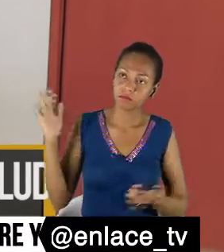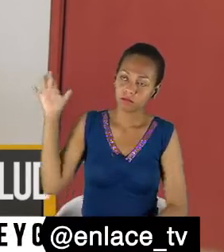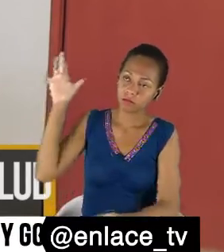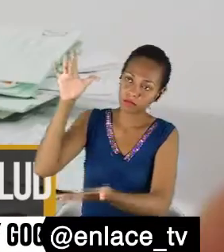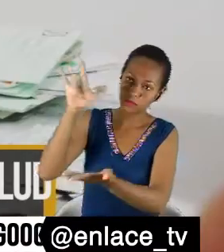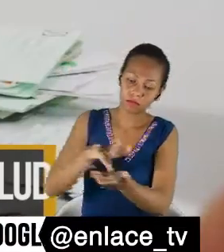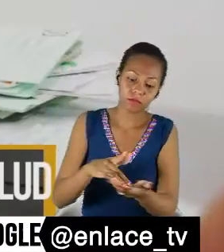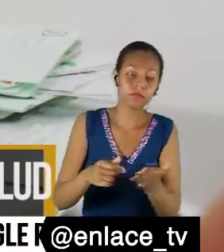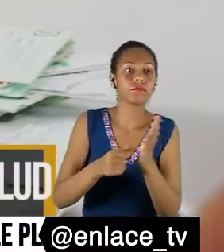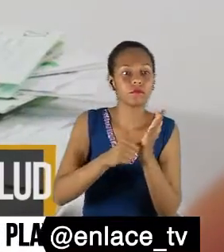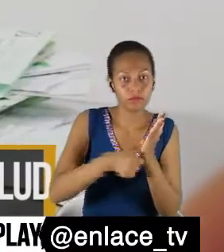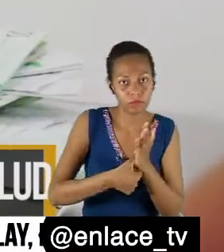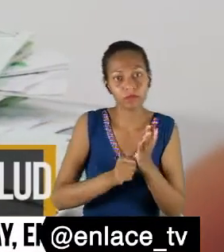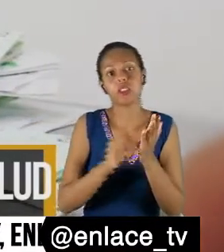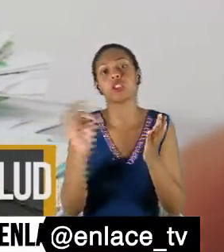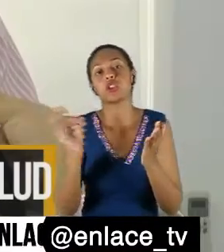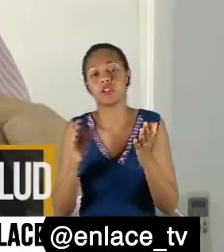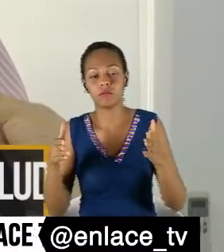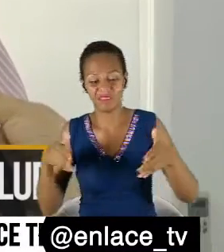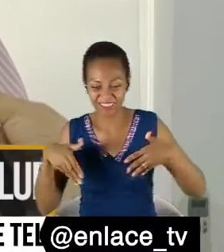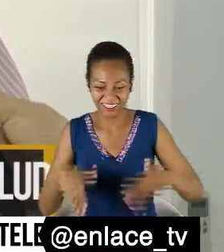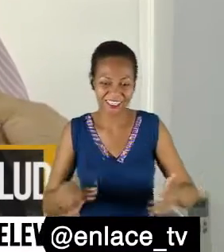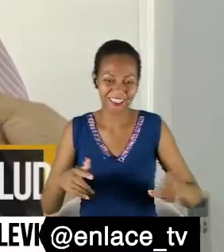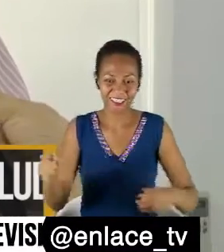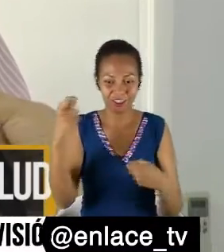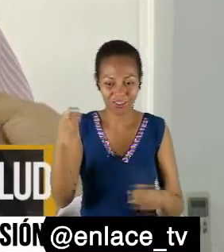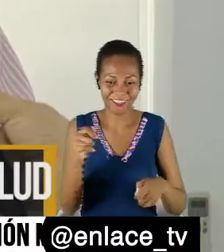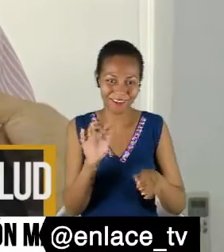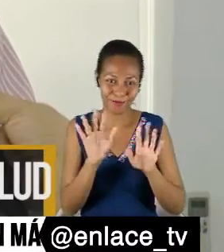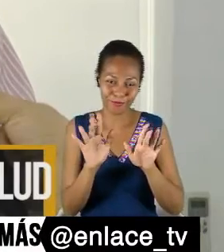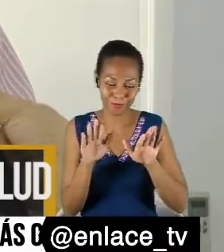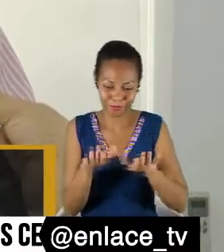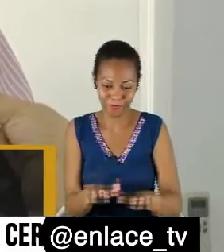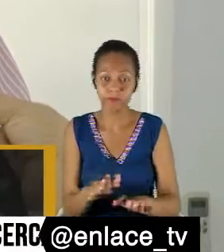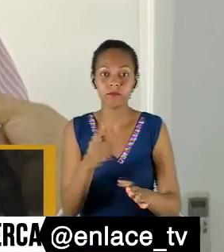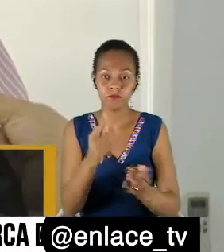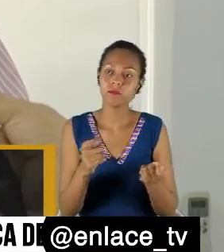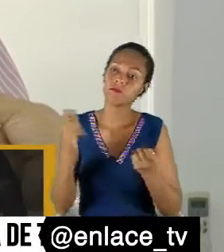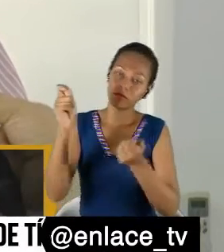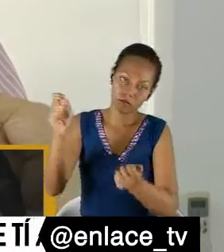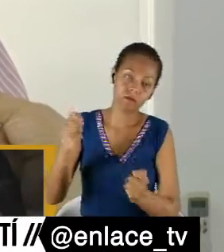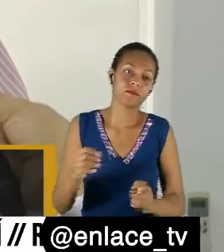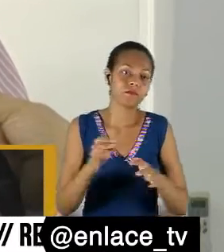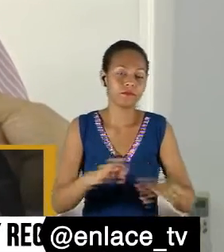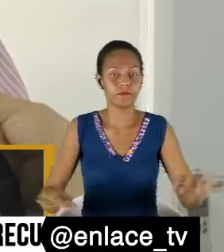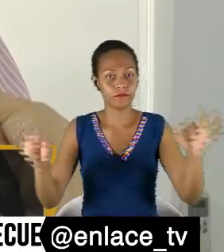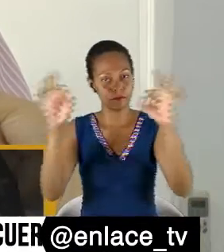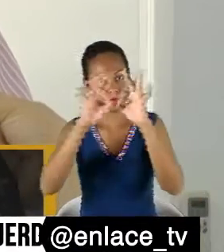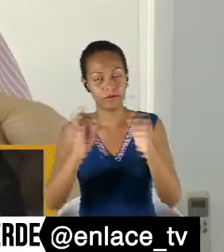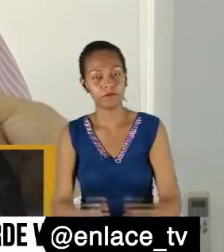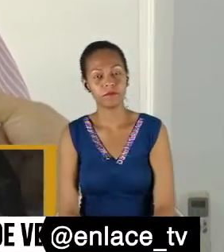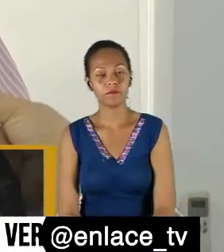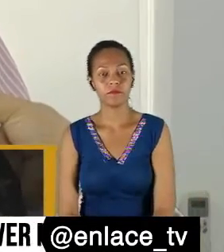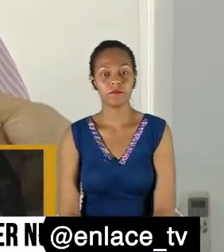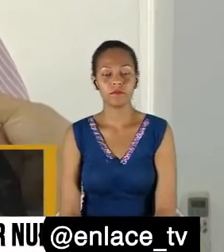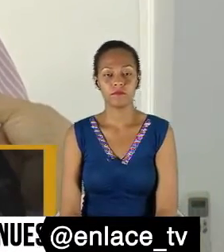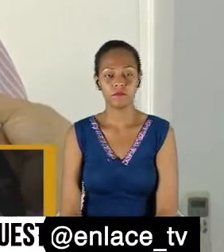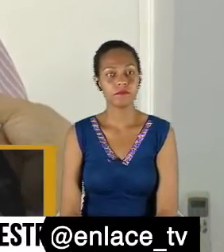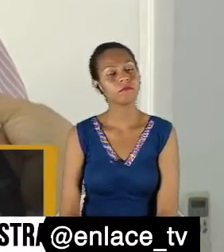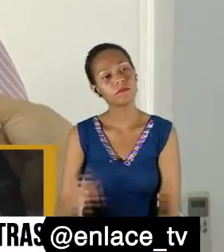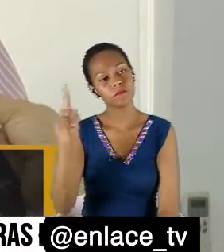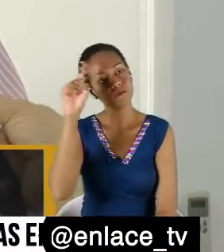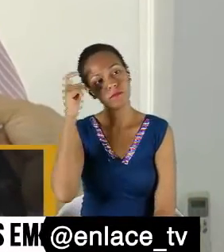de identidad. Pues esta población nunca ha estado descubierta, el gobierno siempre ha